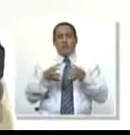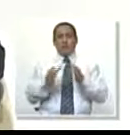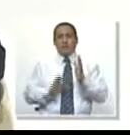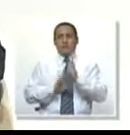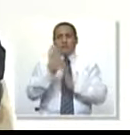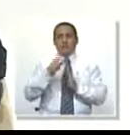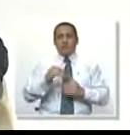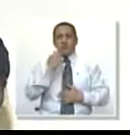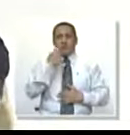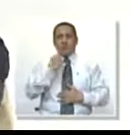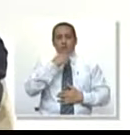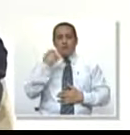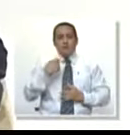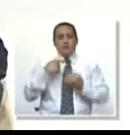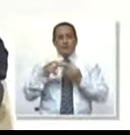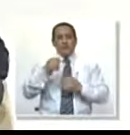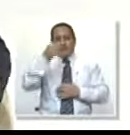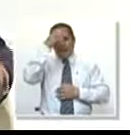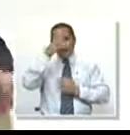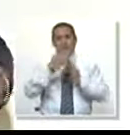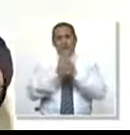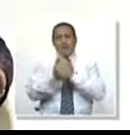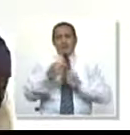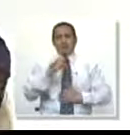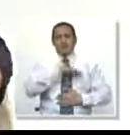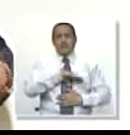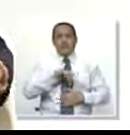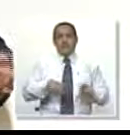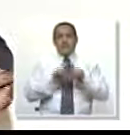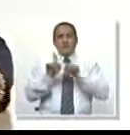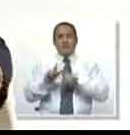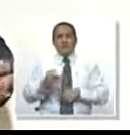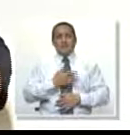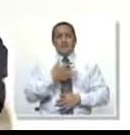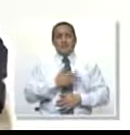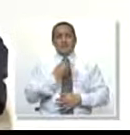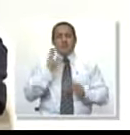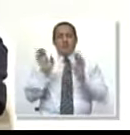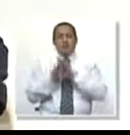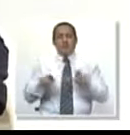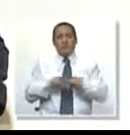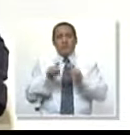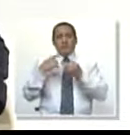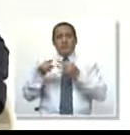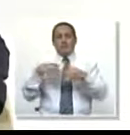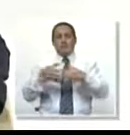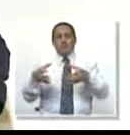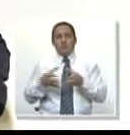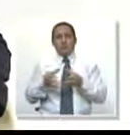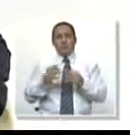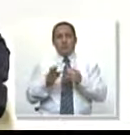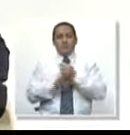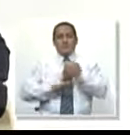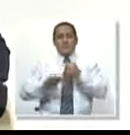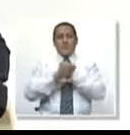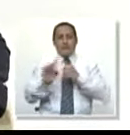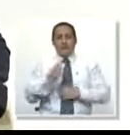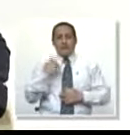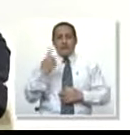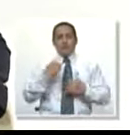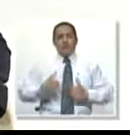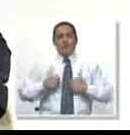desarrollando en los chicos esas habilidades socio socioemocionales esas habilidades blandas que son básicas para la